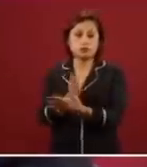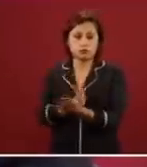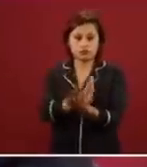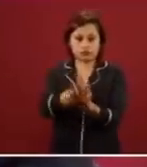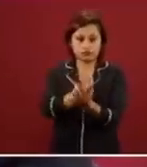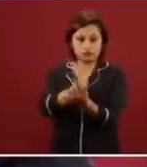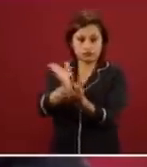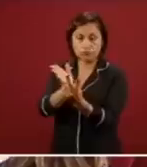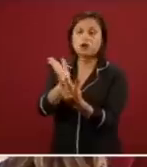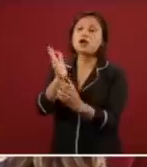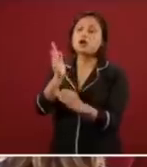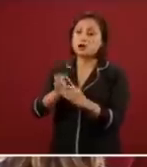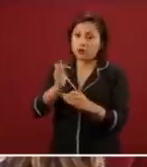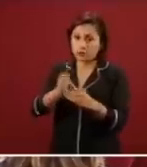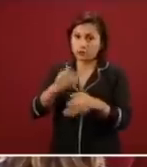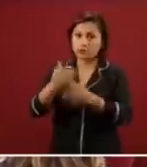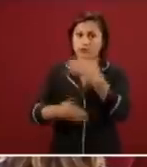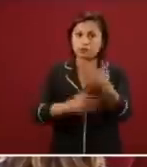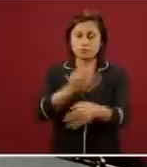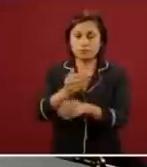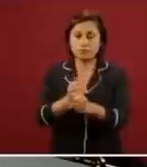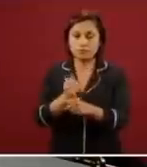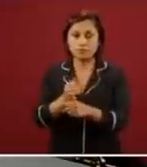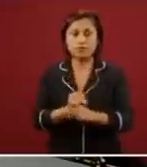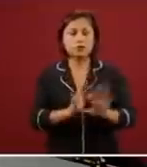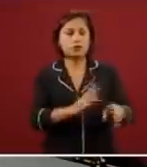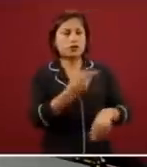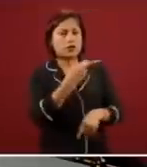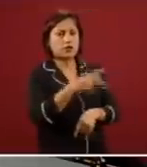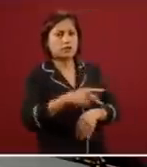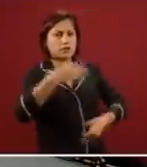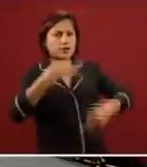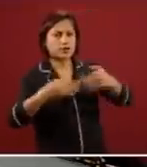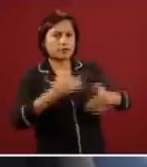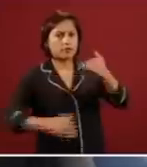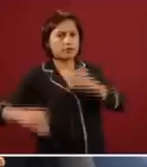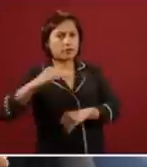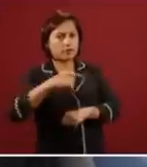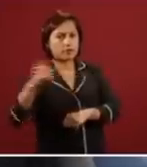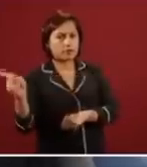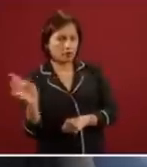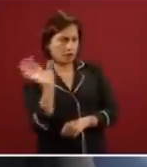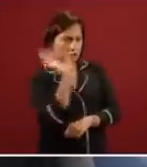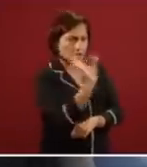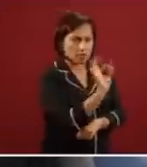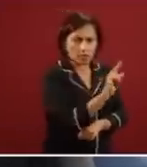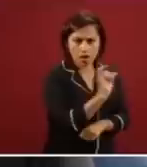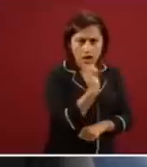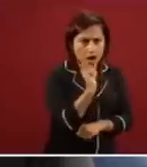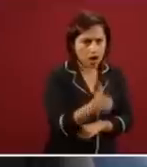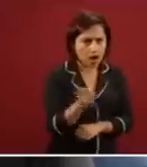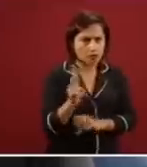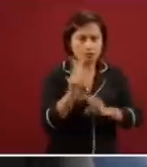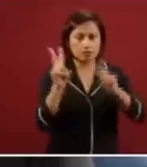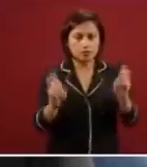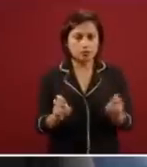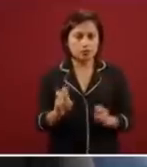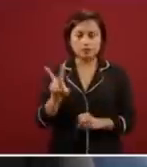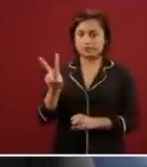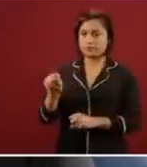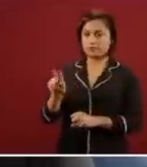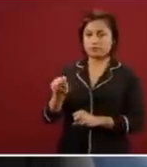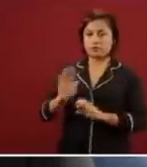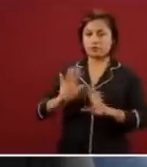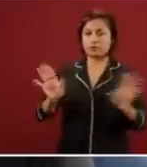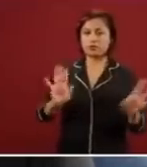están abiertas. Pero el ministro presidente de la Corte no le comunicó nada sobre… No.